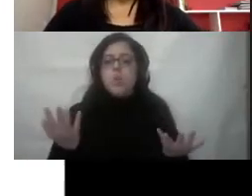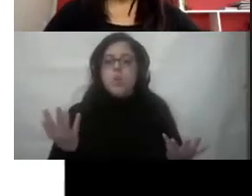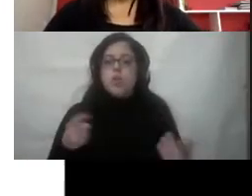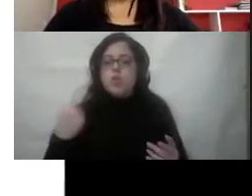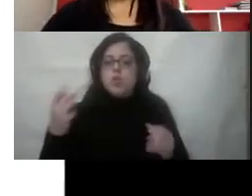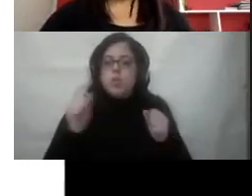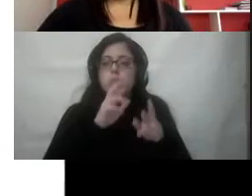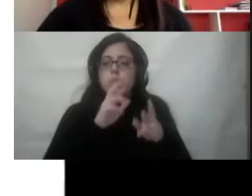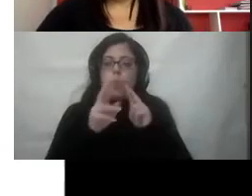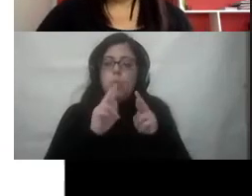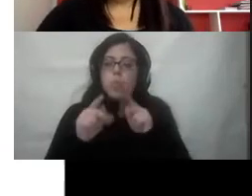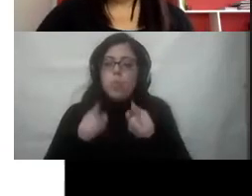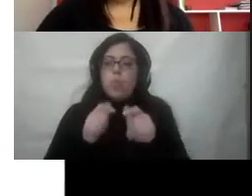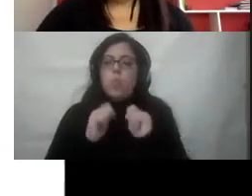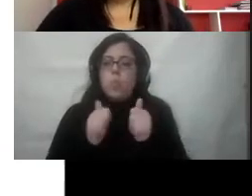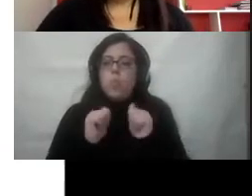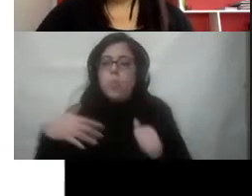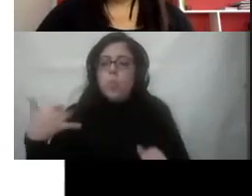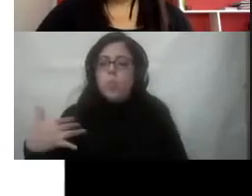responder a estos desafíos.